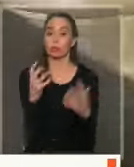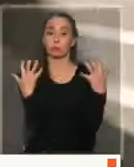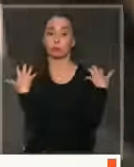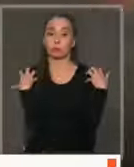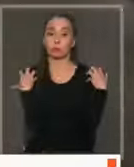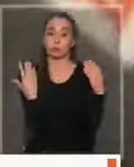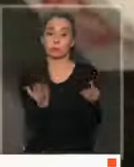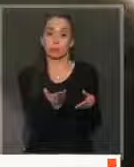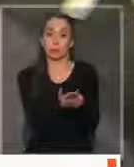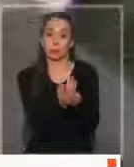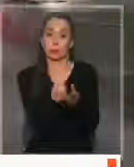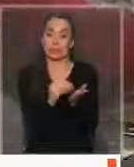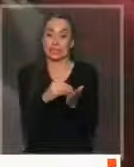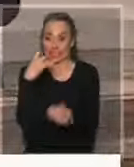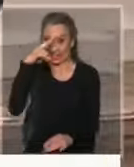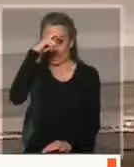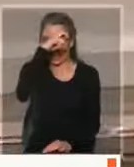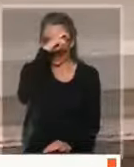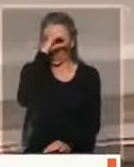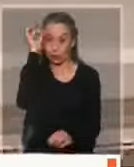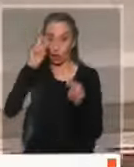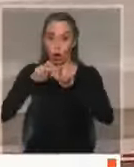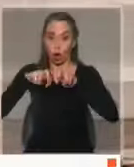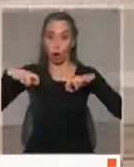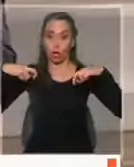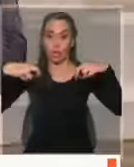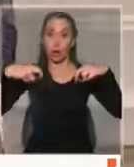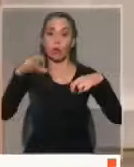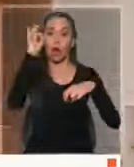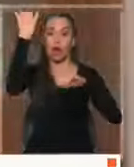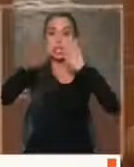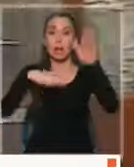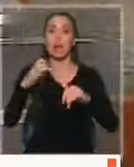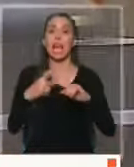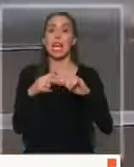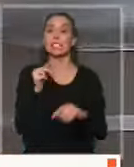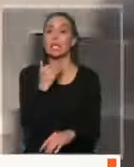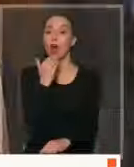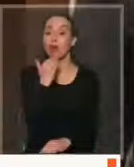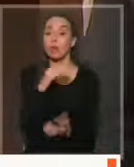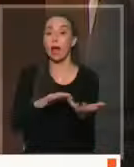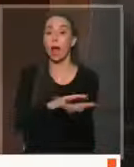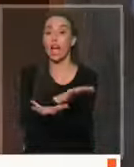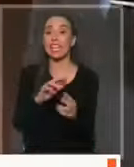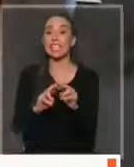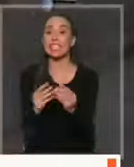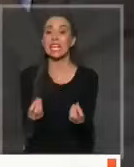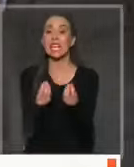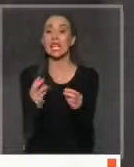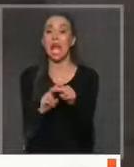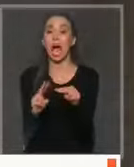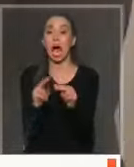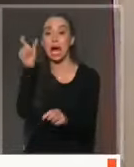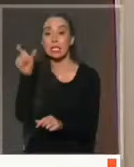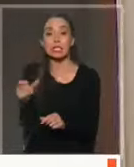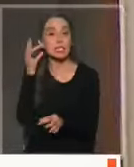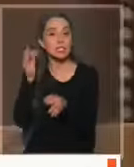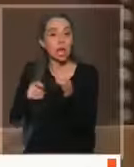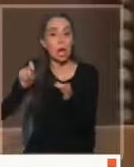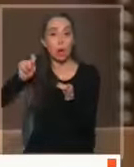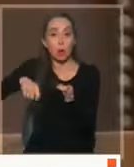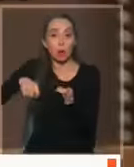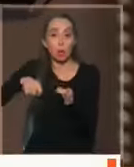una tarea más que compleja: reunirse de manera extraordinaria para resolver una crisis, decidir qué hacer con la magistrada luego